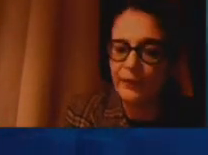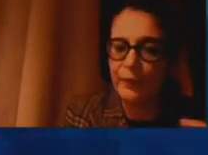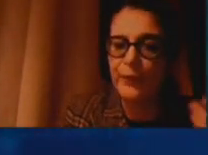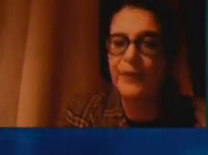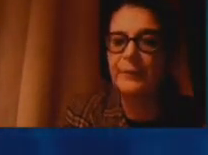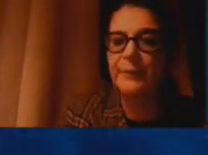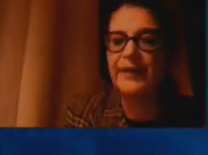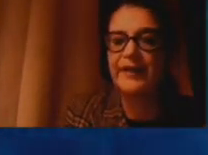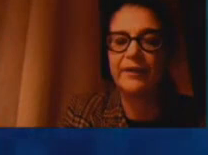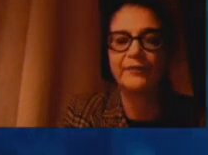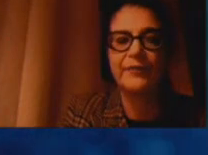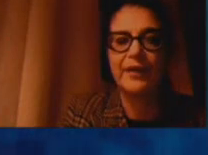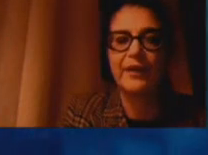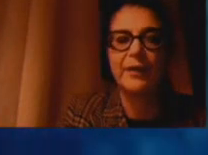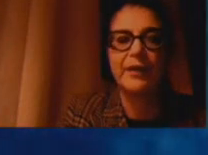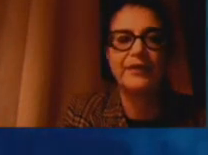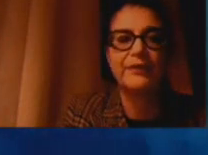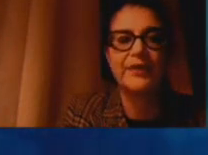multibanda,